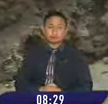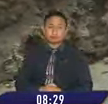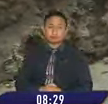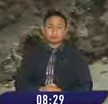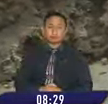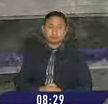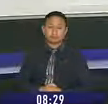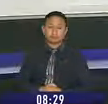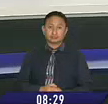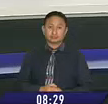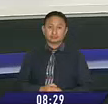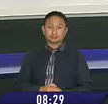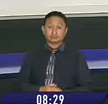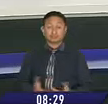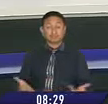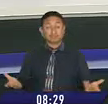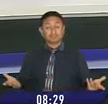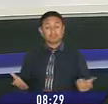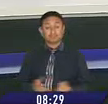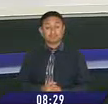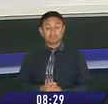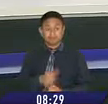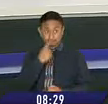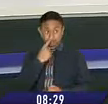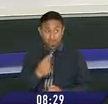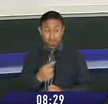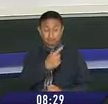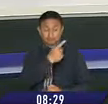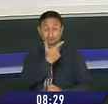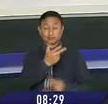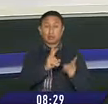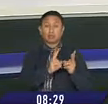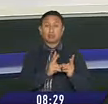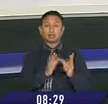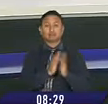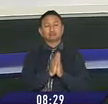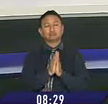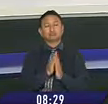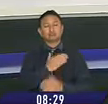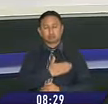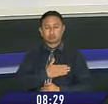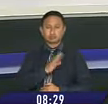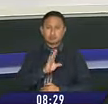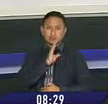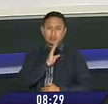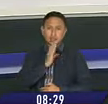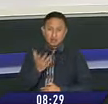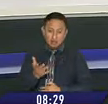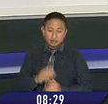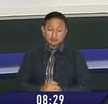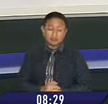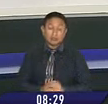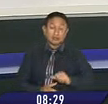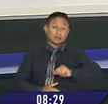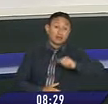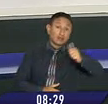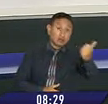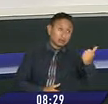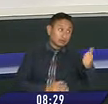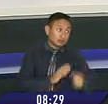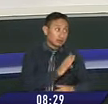Cadena. Bueno, como ustedes pueden observar ahí, los vecinos piden por favor agua. En otro lado, el agua